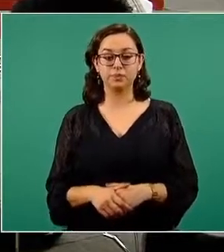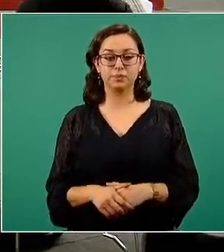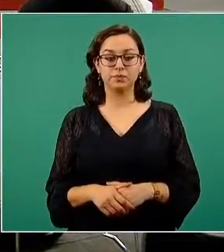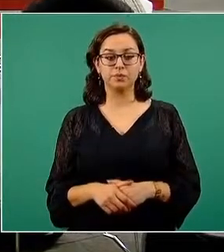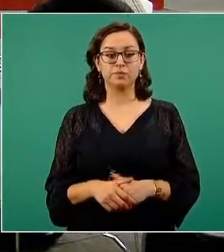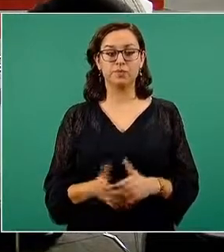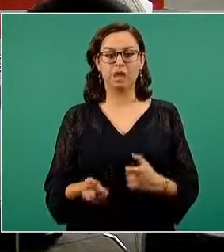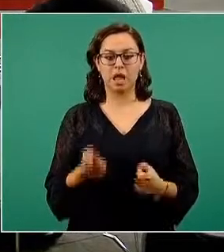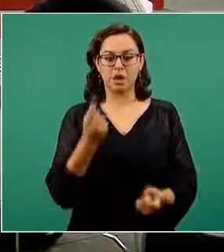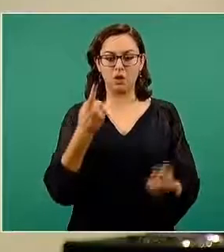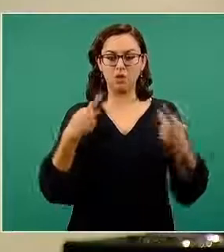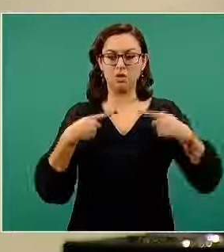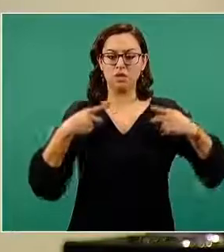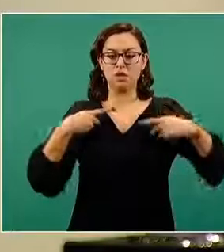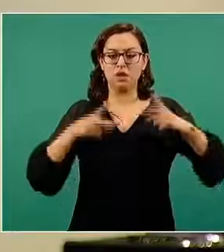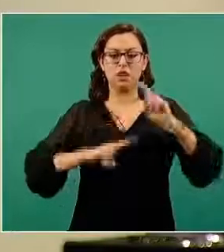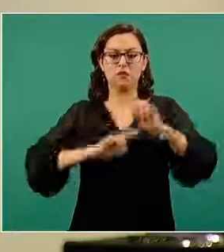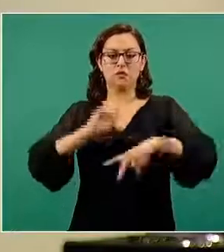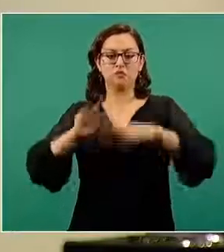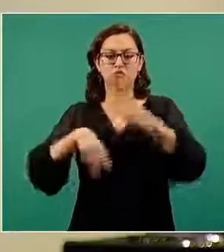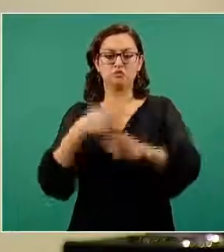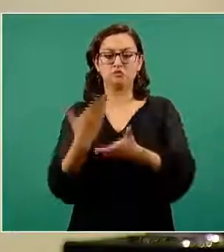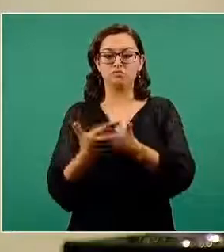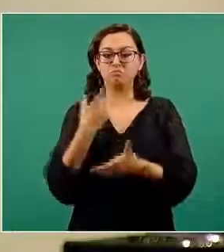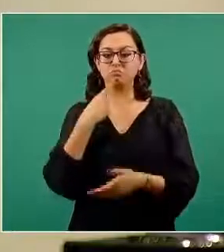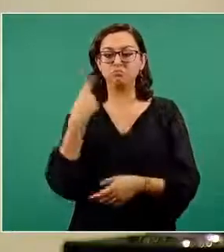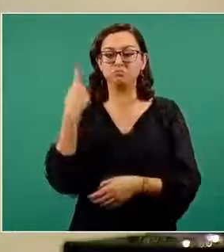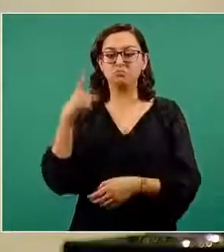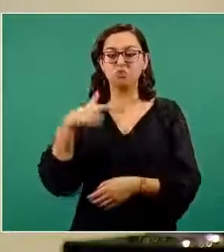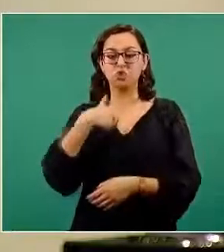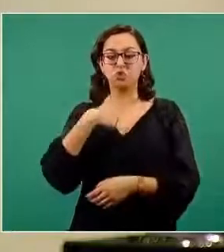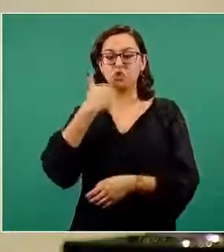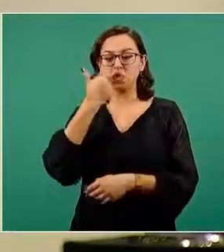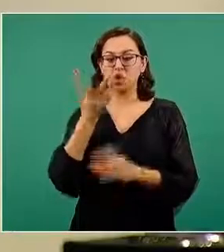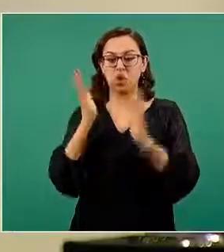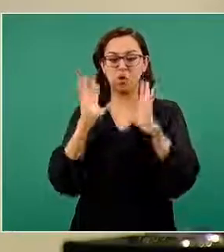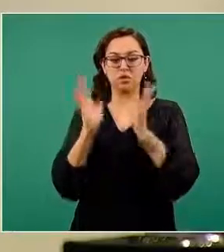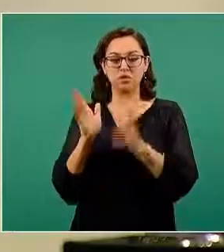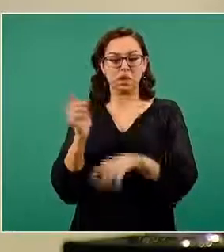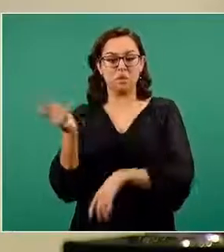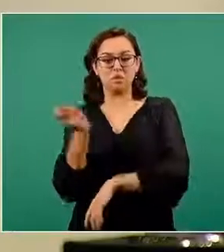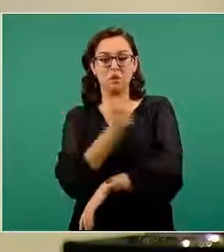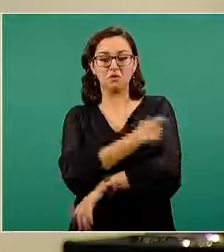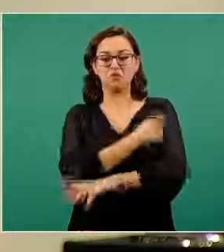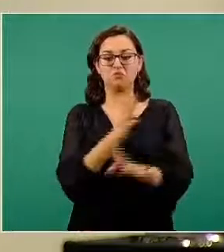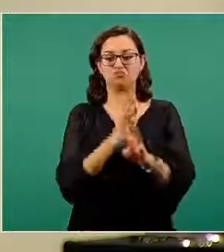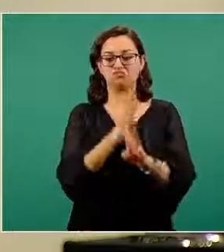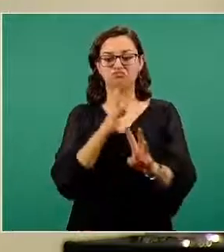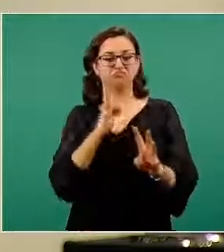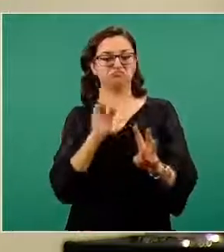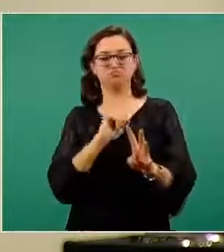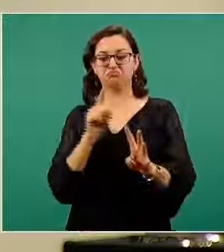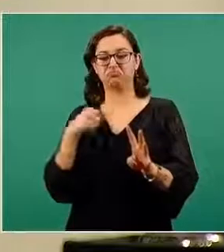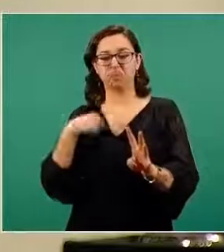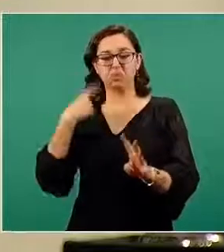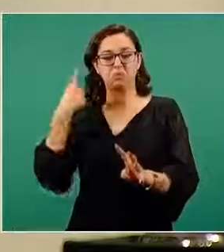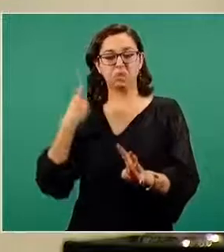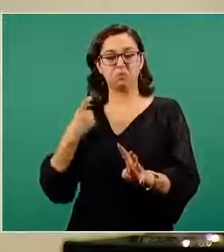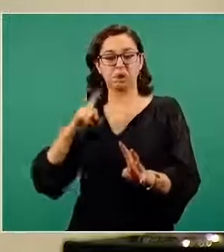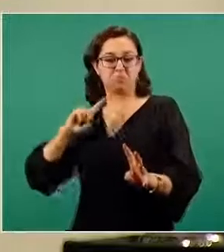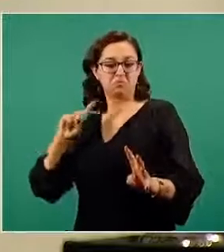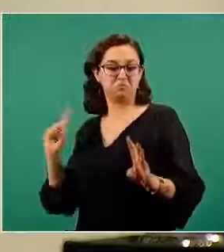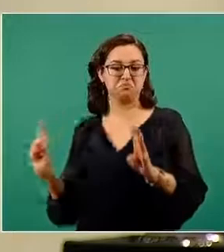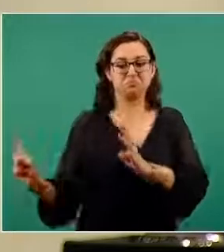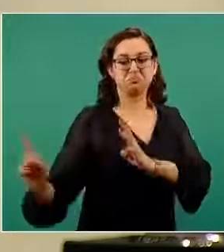instancias judiciales para ser vacunadas y, bueno, coloquialmente saltarse algunas la fila, ¿cuántas, nada más se nos